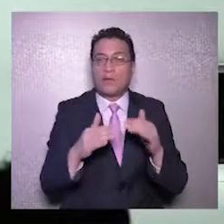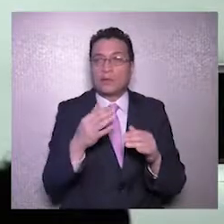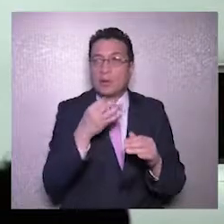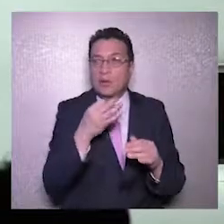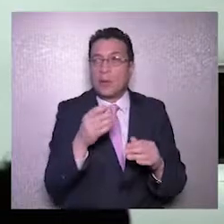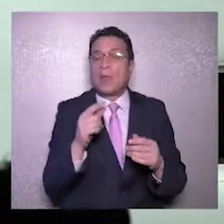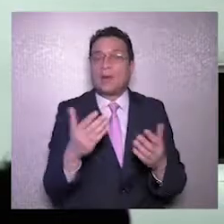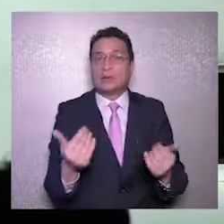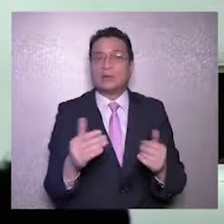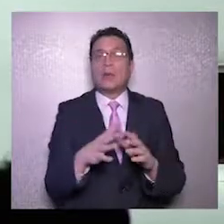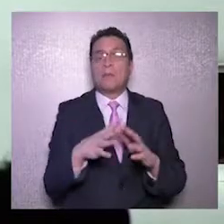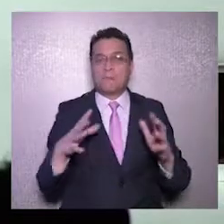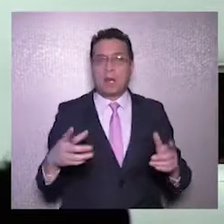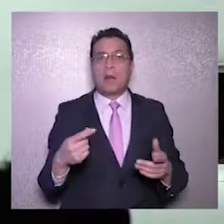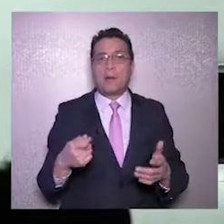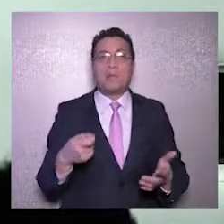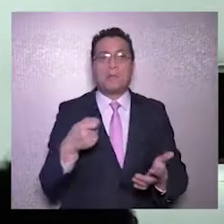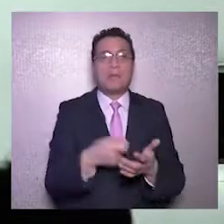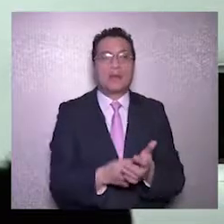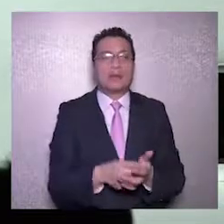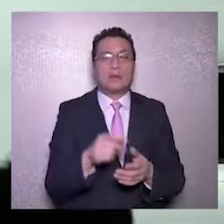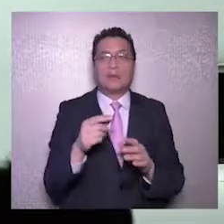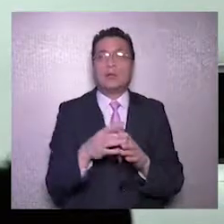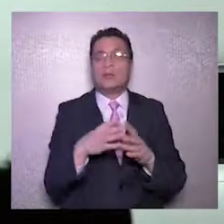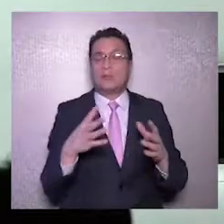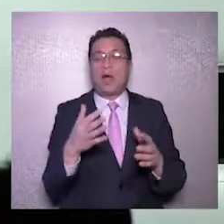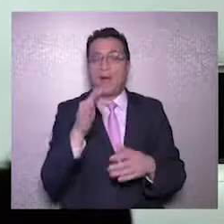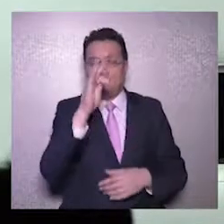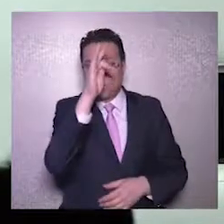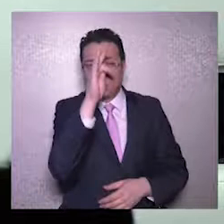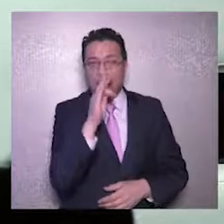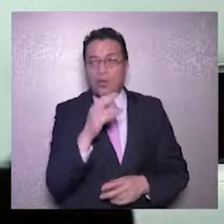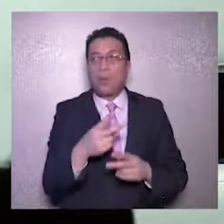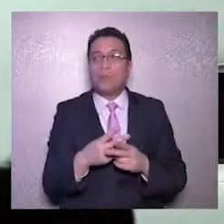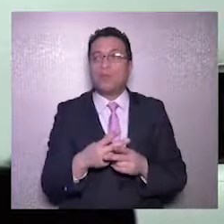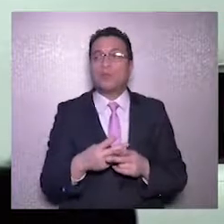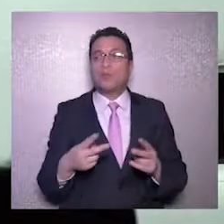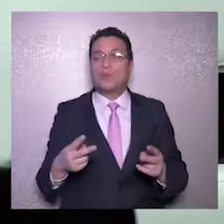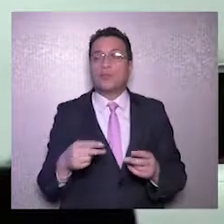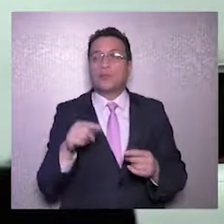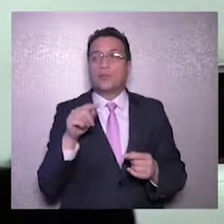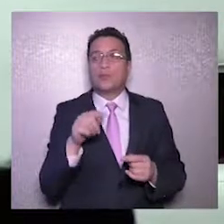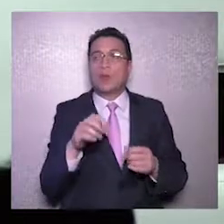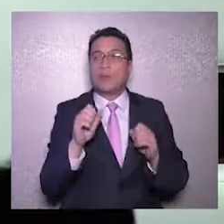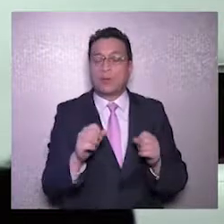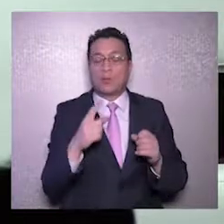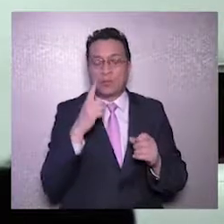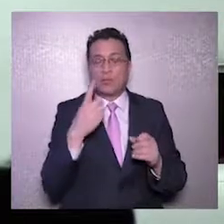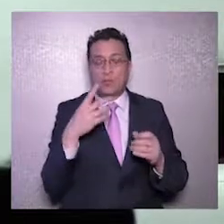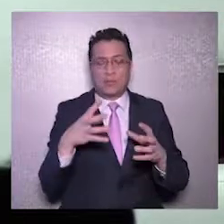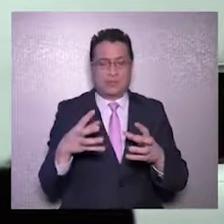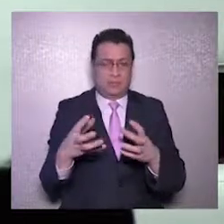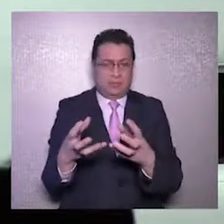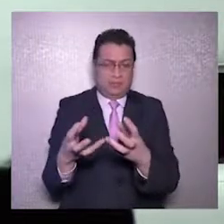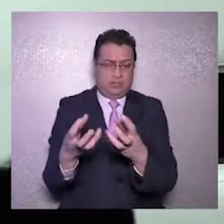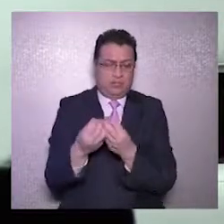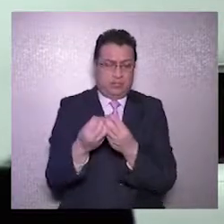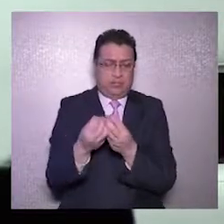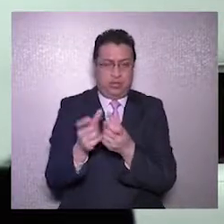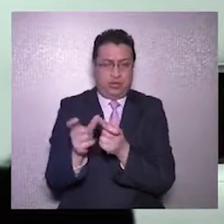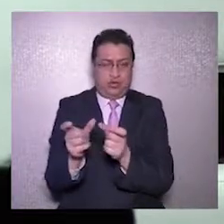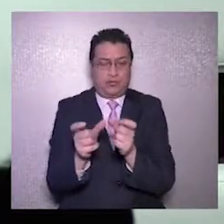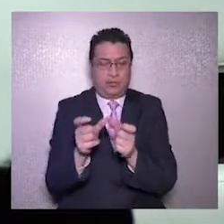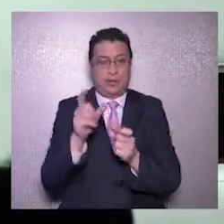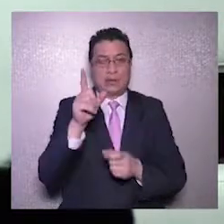más plata para tener más funcionarios públicos, uno podría tener un ejército de controladores en las